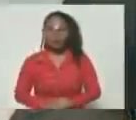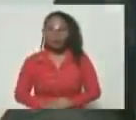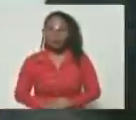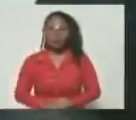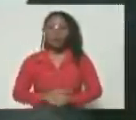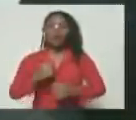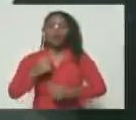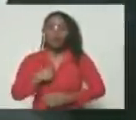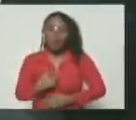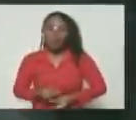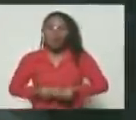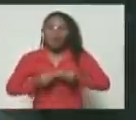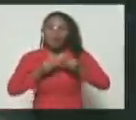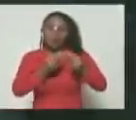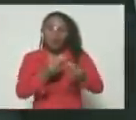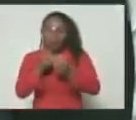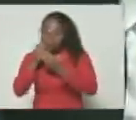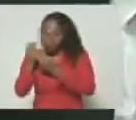les doy la bienvenida